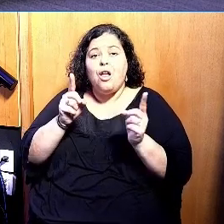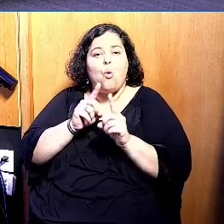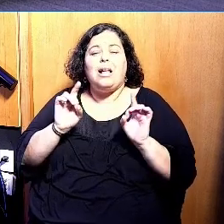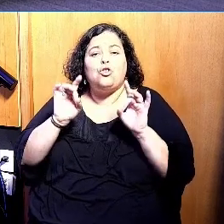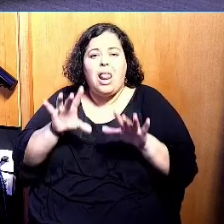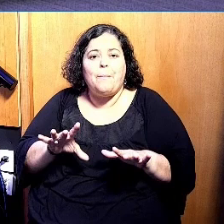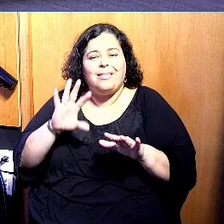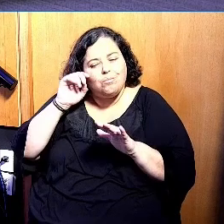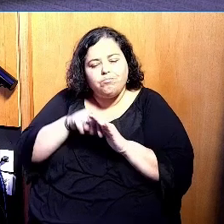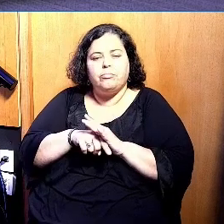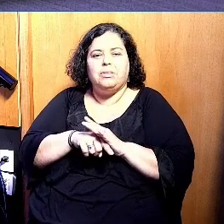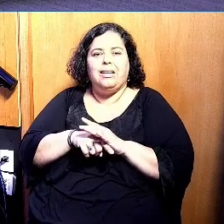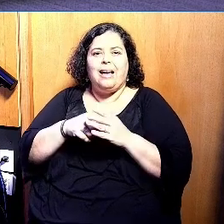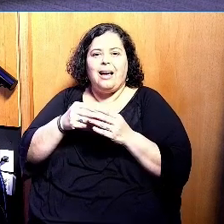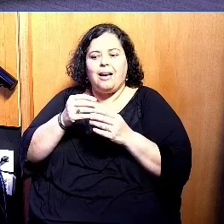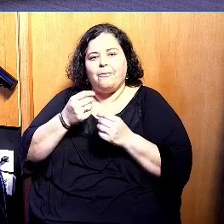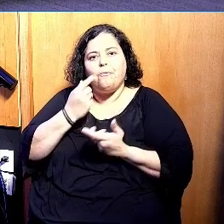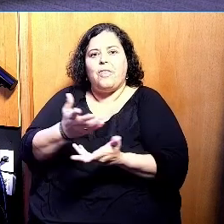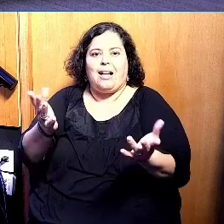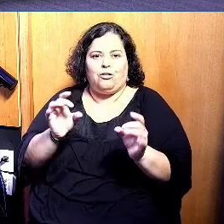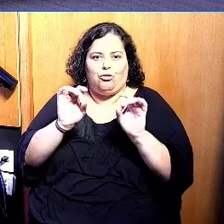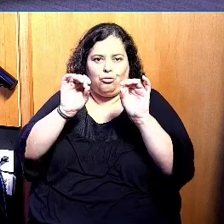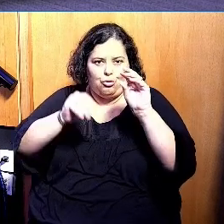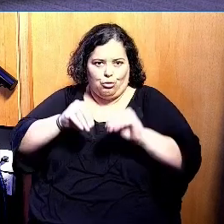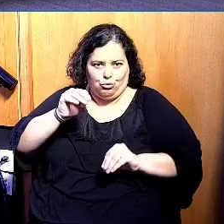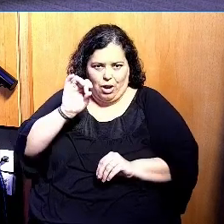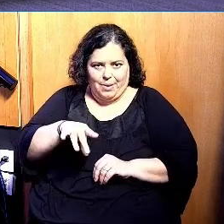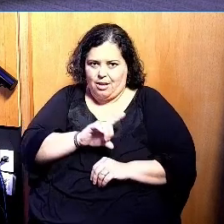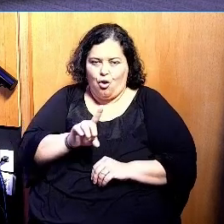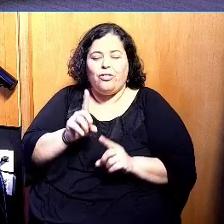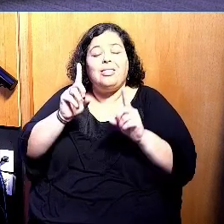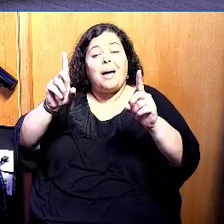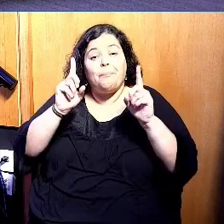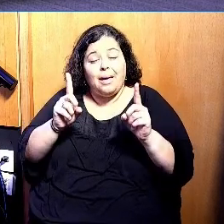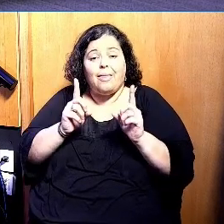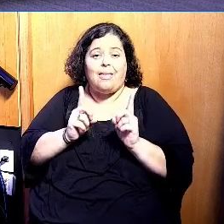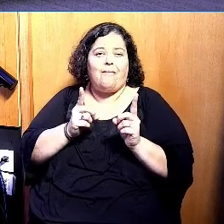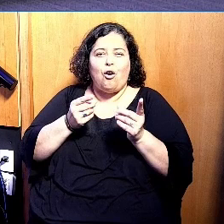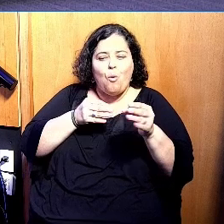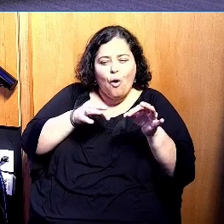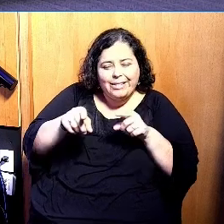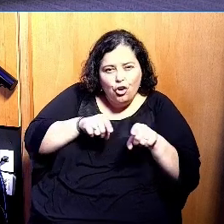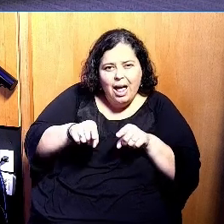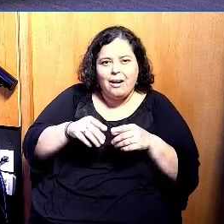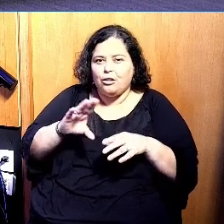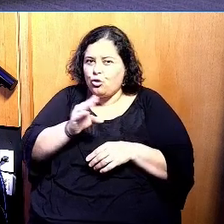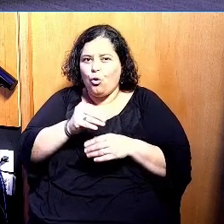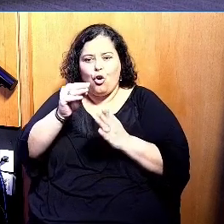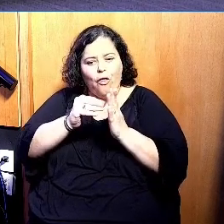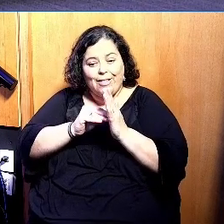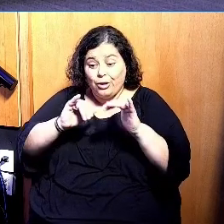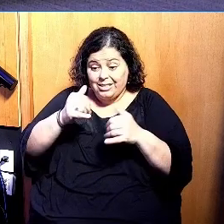en la integración de los datos, ni definir indicadores transversales, sino también gestionar de una forma estratégica los datos que teníamos.